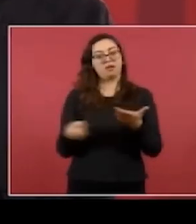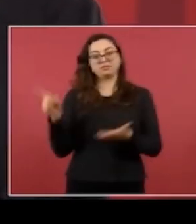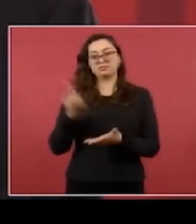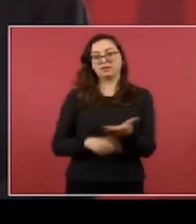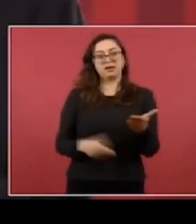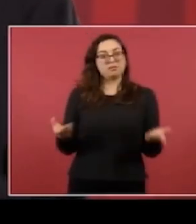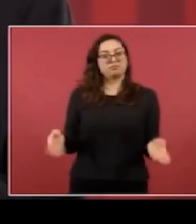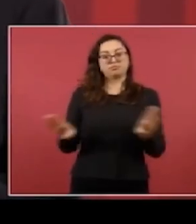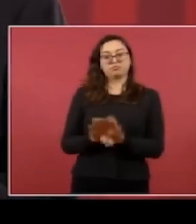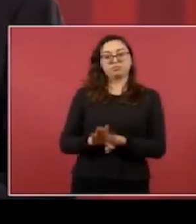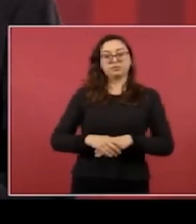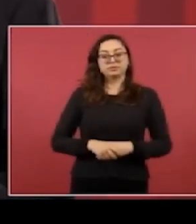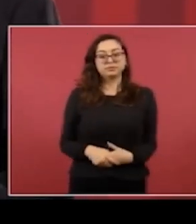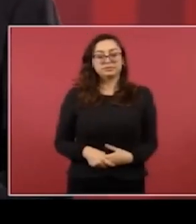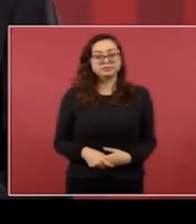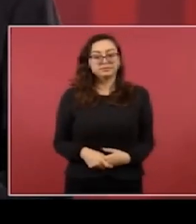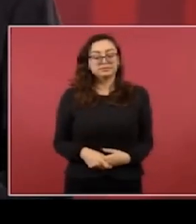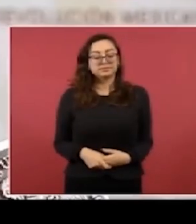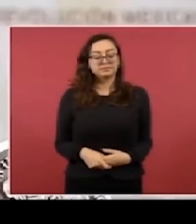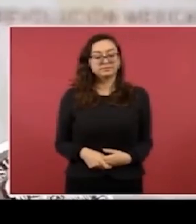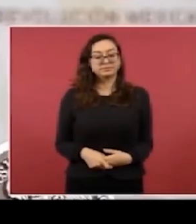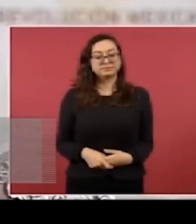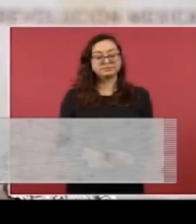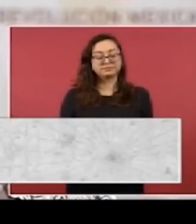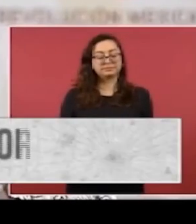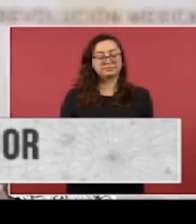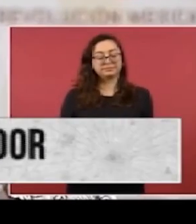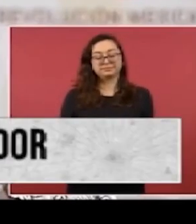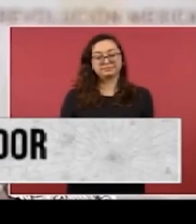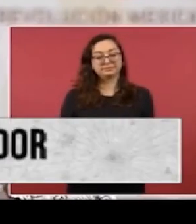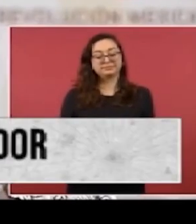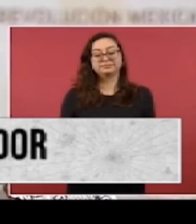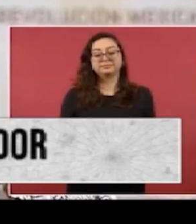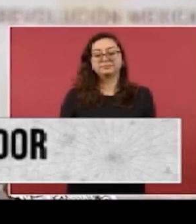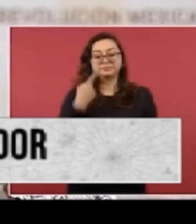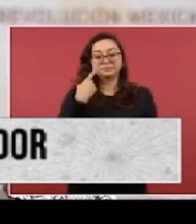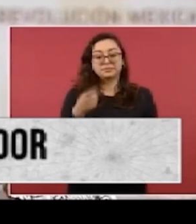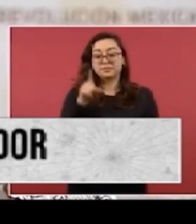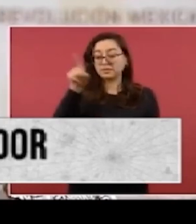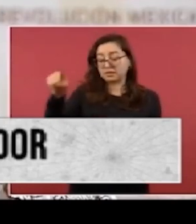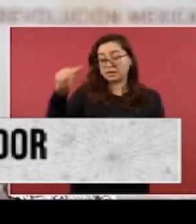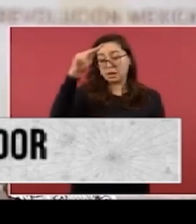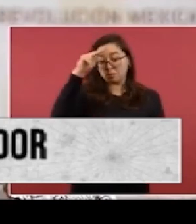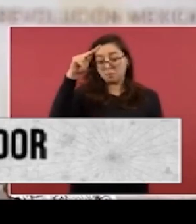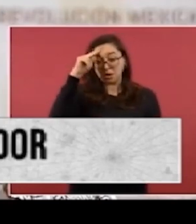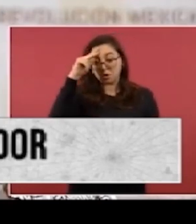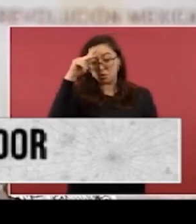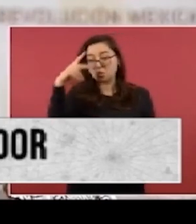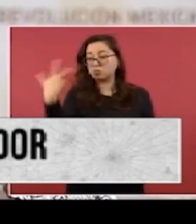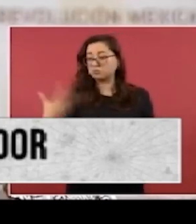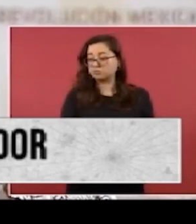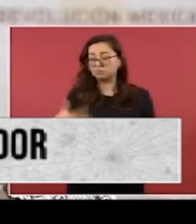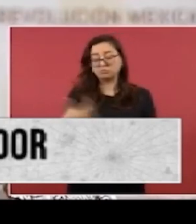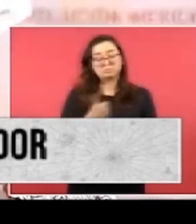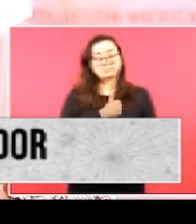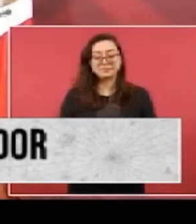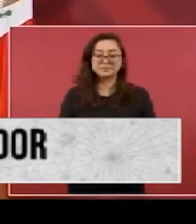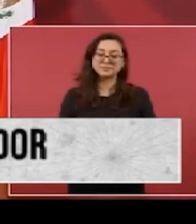El caso de Perú es muy lamentable, es un país con un pueblo hermano,